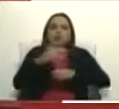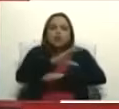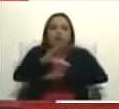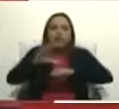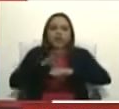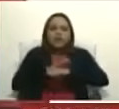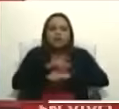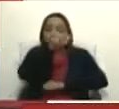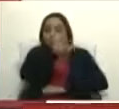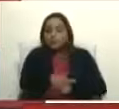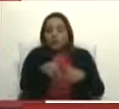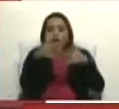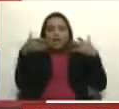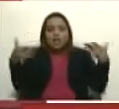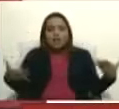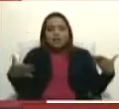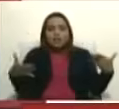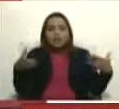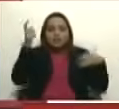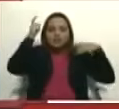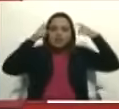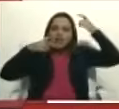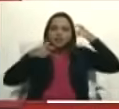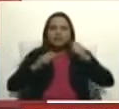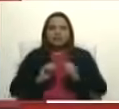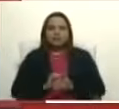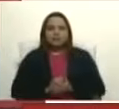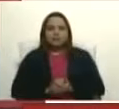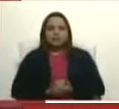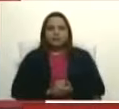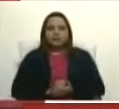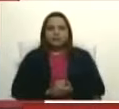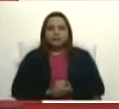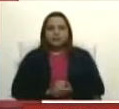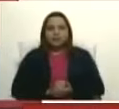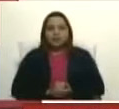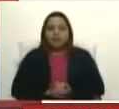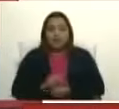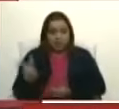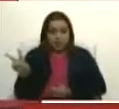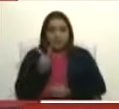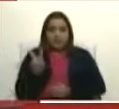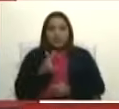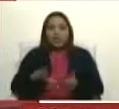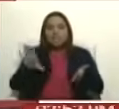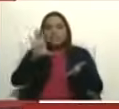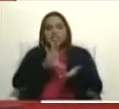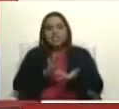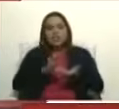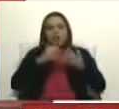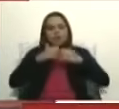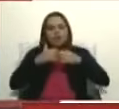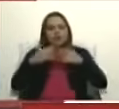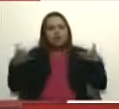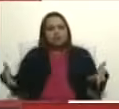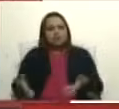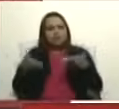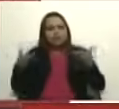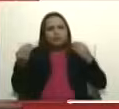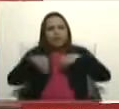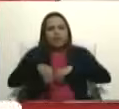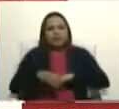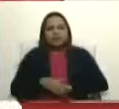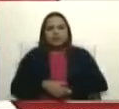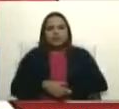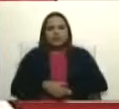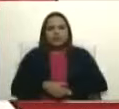gigante que se llama Hugo Chávez. Y Venezuela como centro y motor principal.